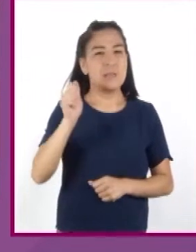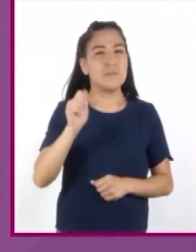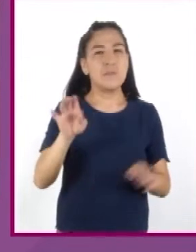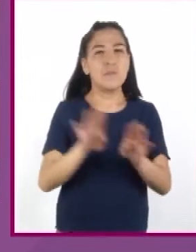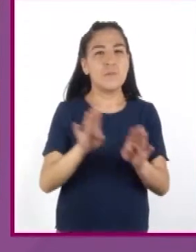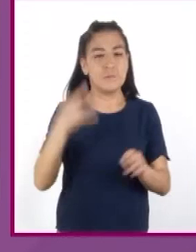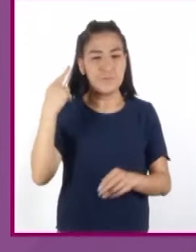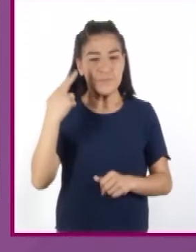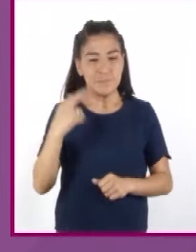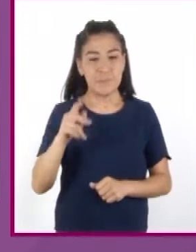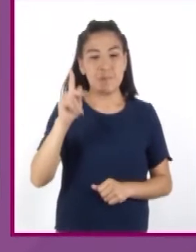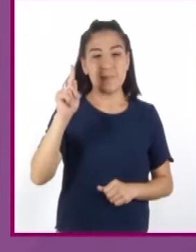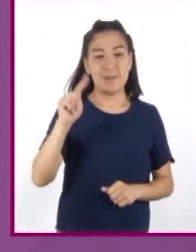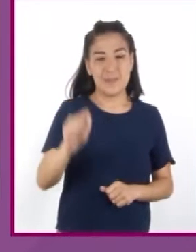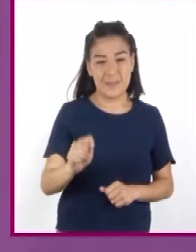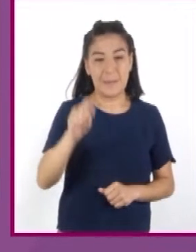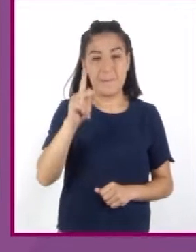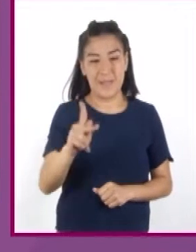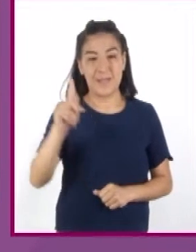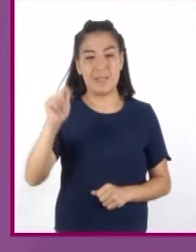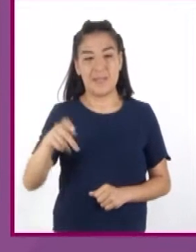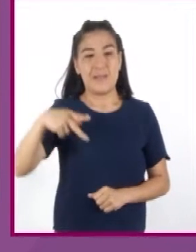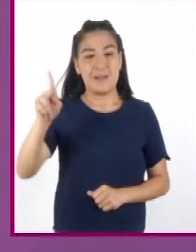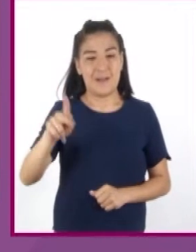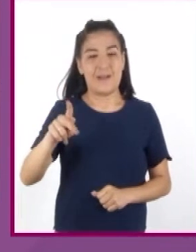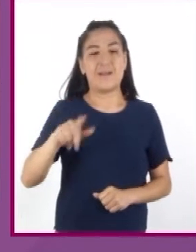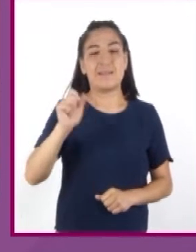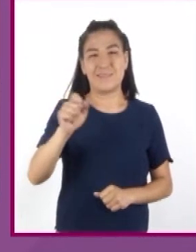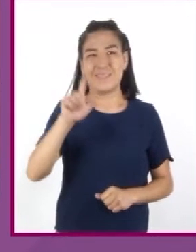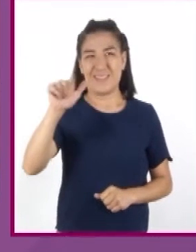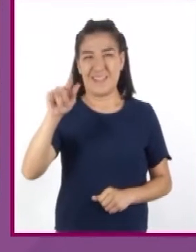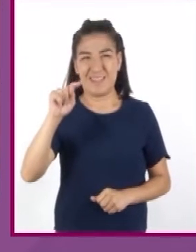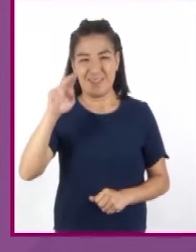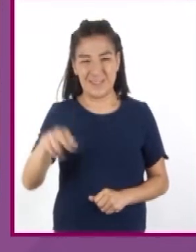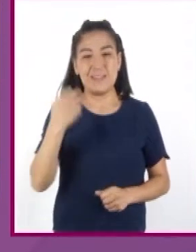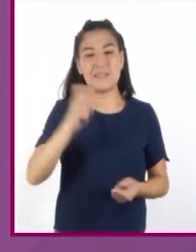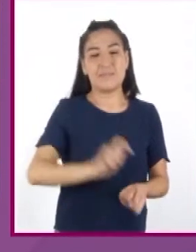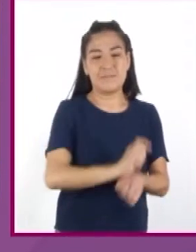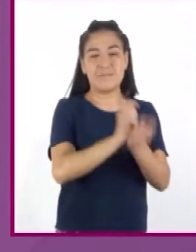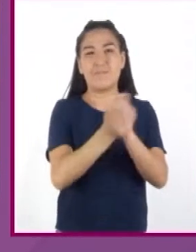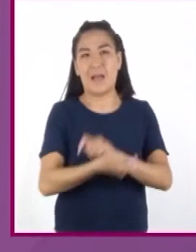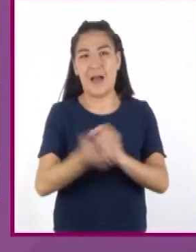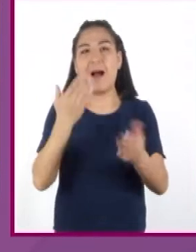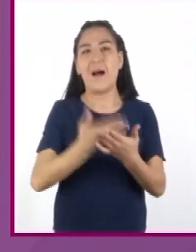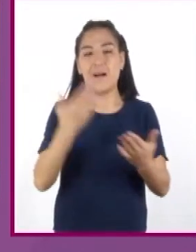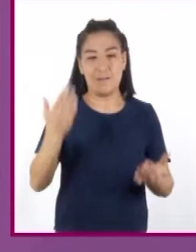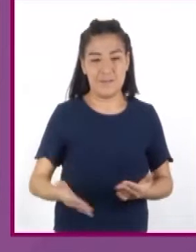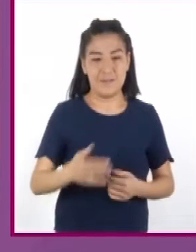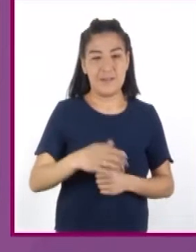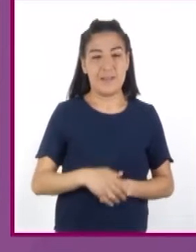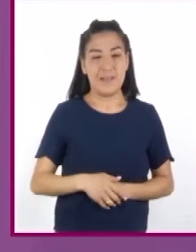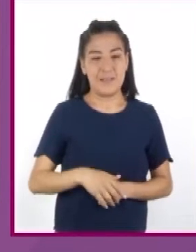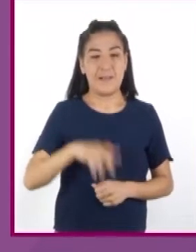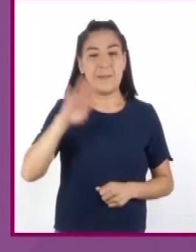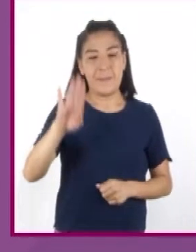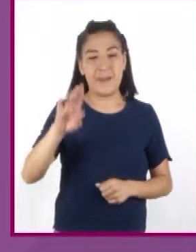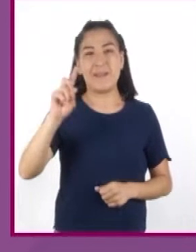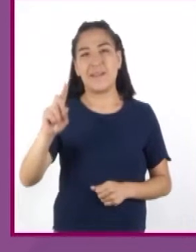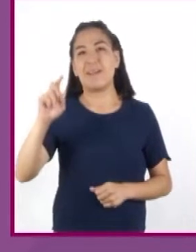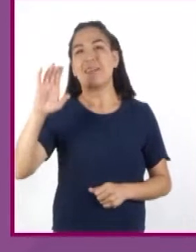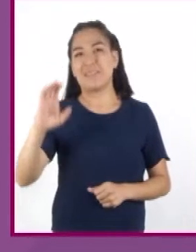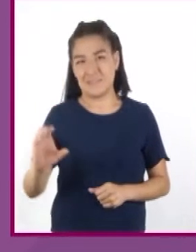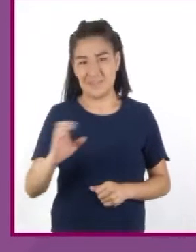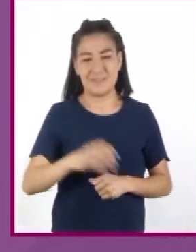de los fonemas P, T y K de latín. Eventualmente se convirtieron en los actuales B, D y G.